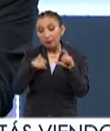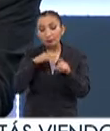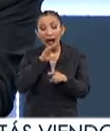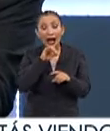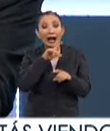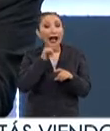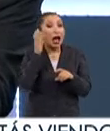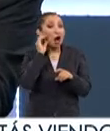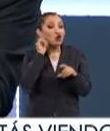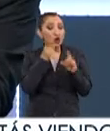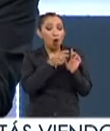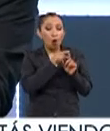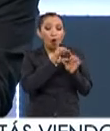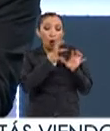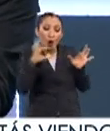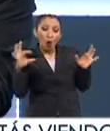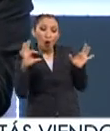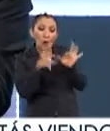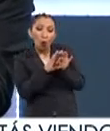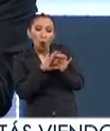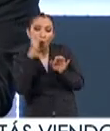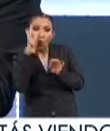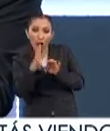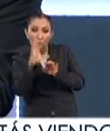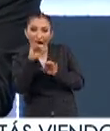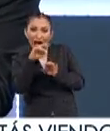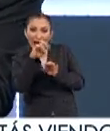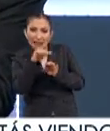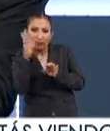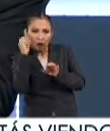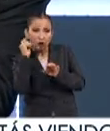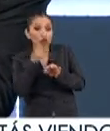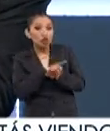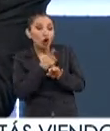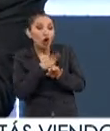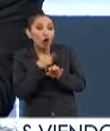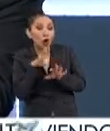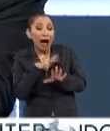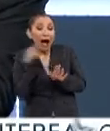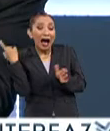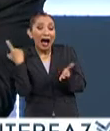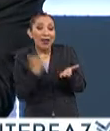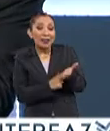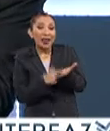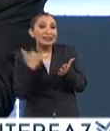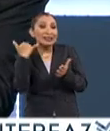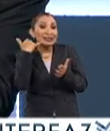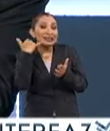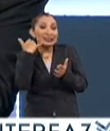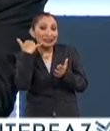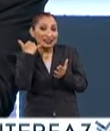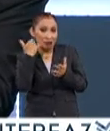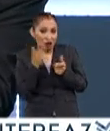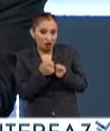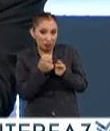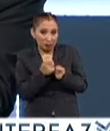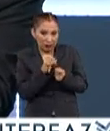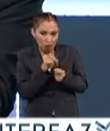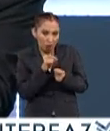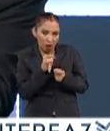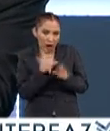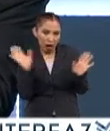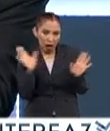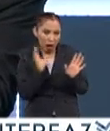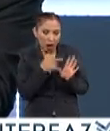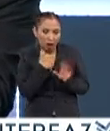canales de audio, estamos por presentar 4 canales de audio que solo van a existir en teléfonos celulares. Seguramente